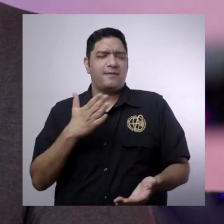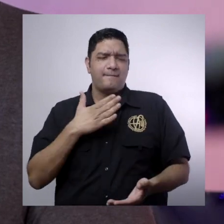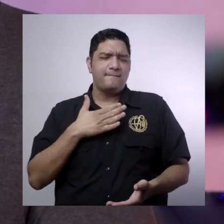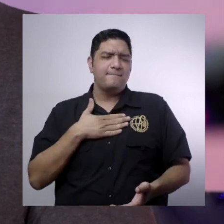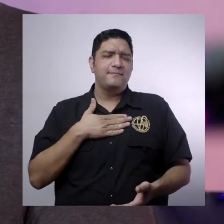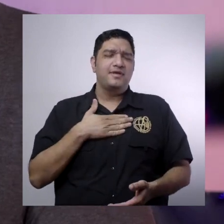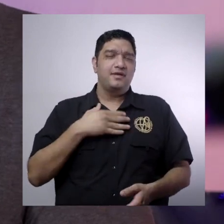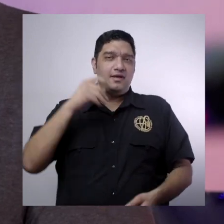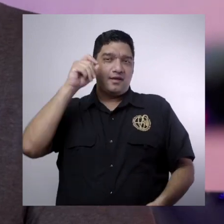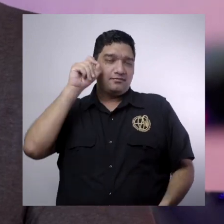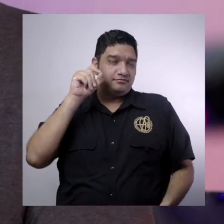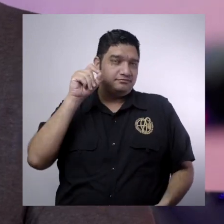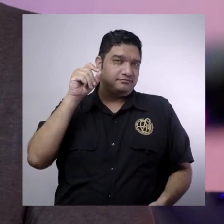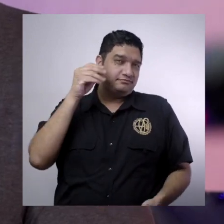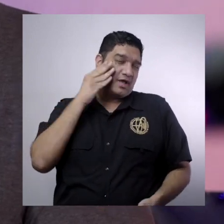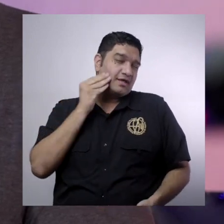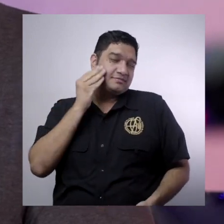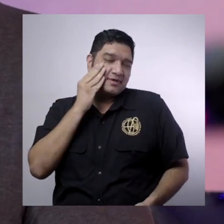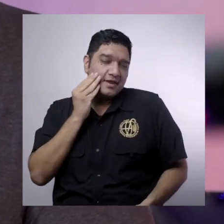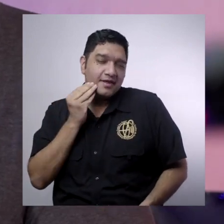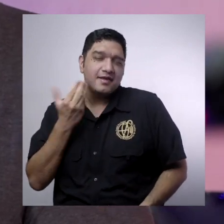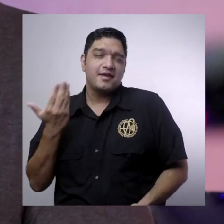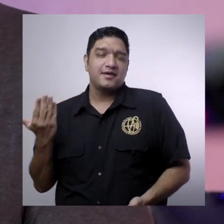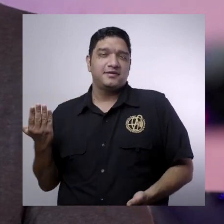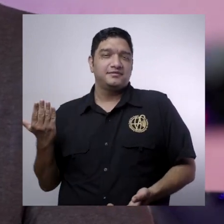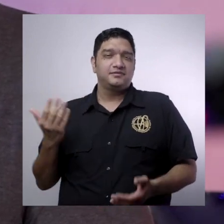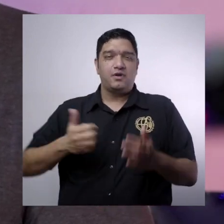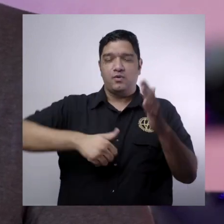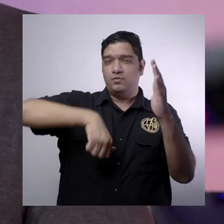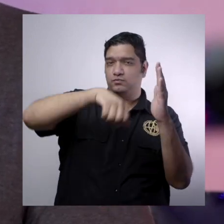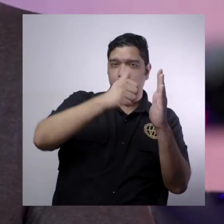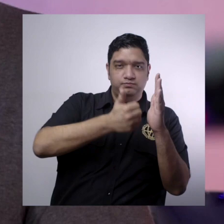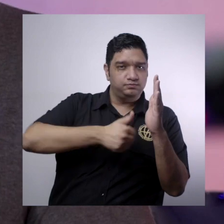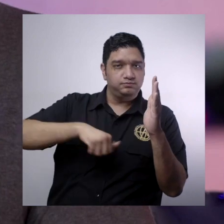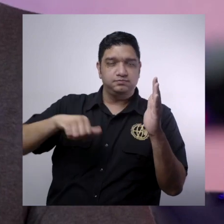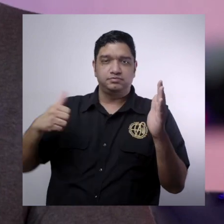mi trayectoria como artista.